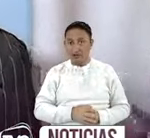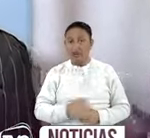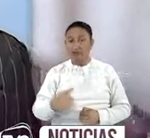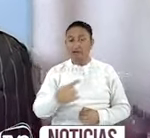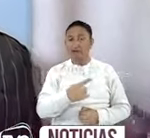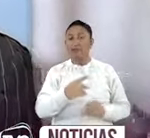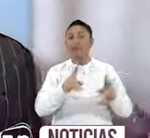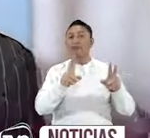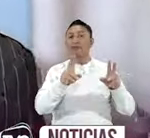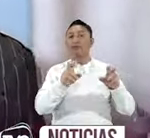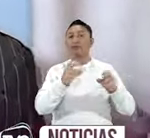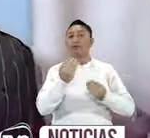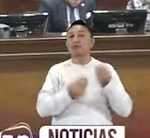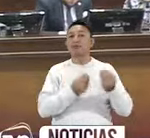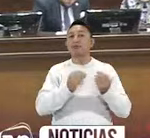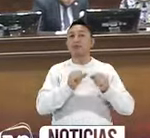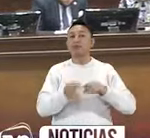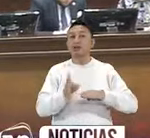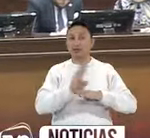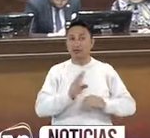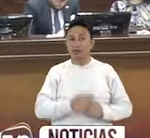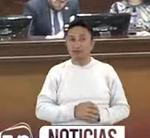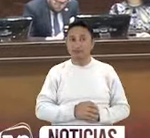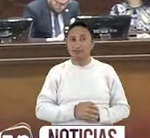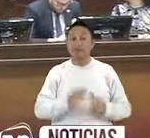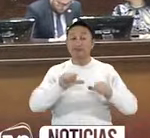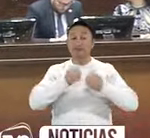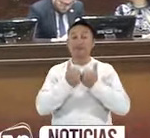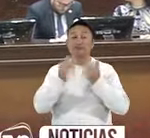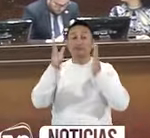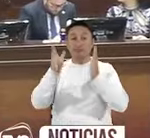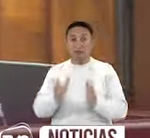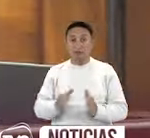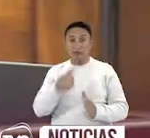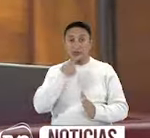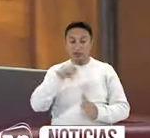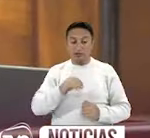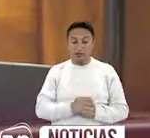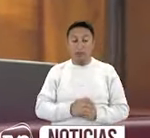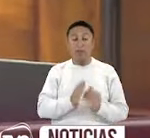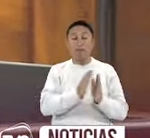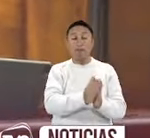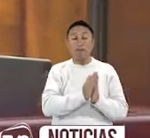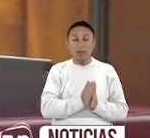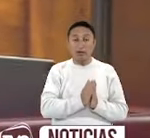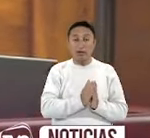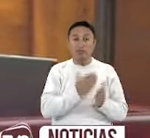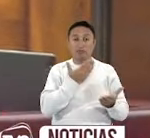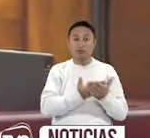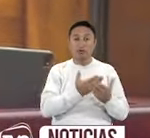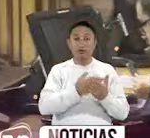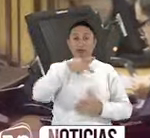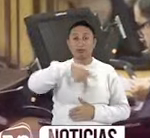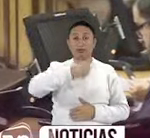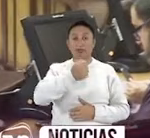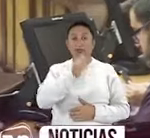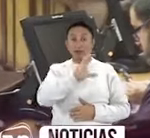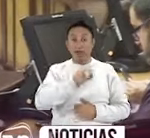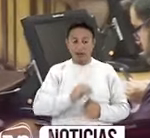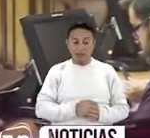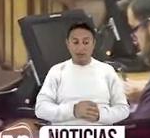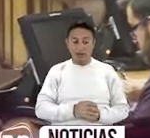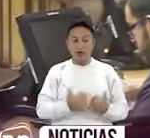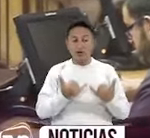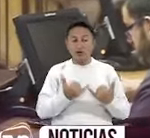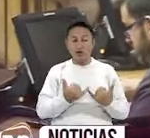haciendo la Asamblea. Varios actores de la Asamblea consideran que la moción propuesta por Henry Kronfle podría poner en duda el rechazo